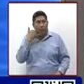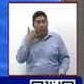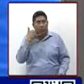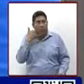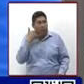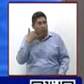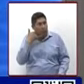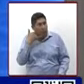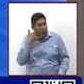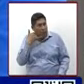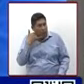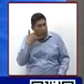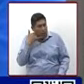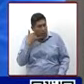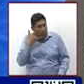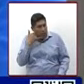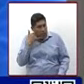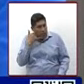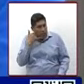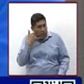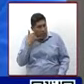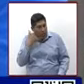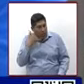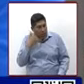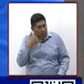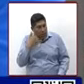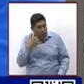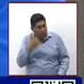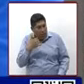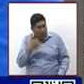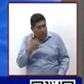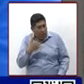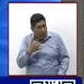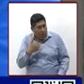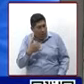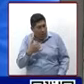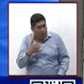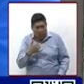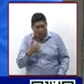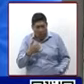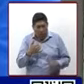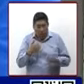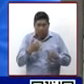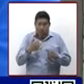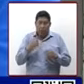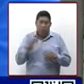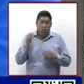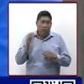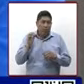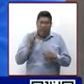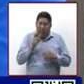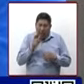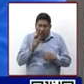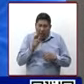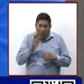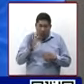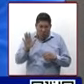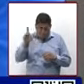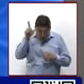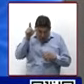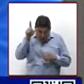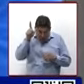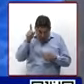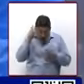dicen. Sí, tío, le digo, tu hijita ha fallecido, me dice. Tu padrastro la ha violado,